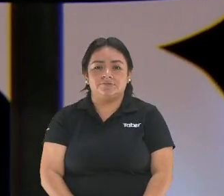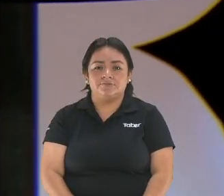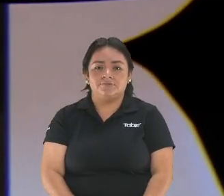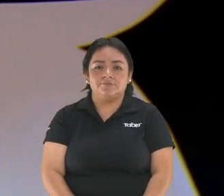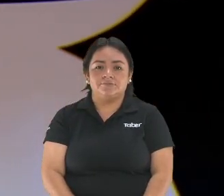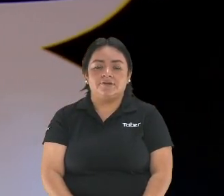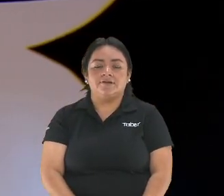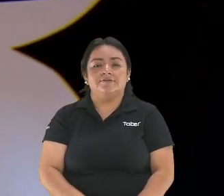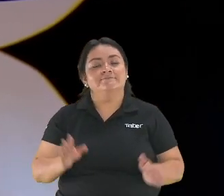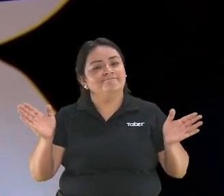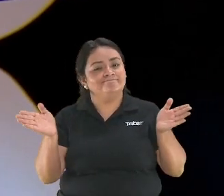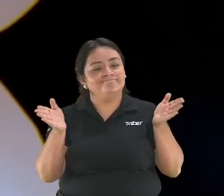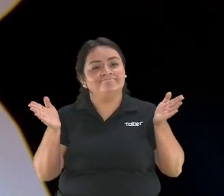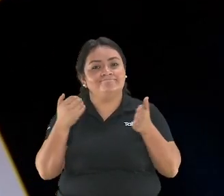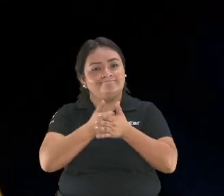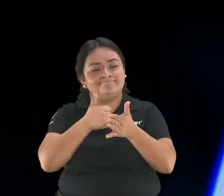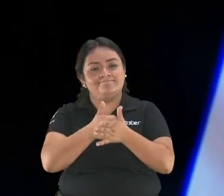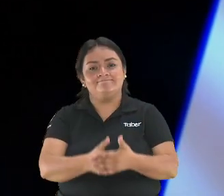persevera